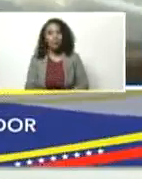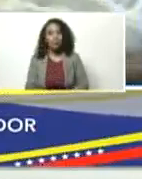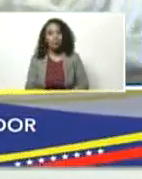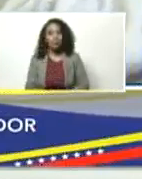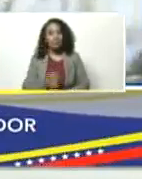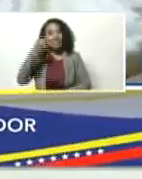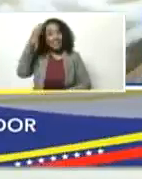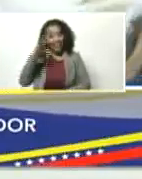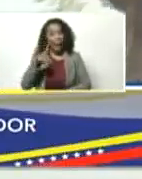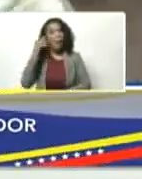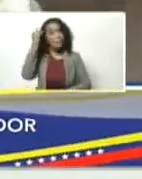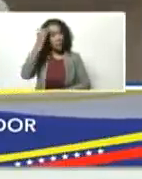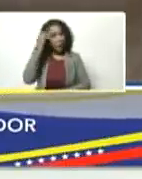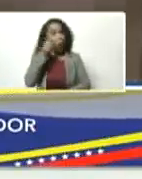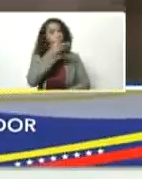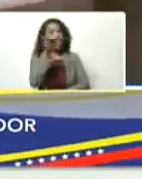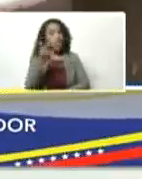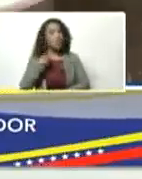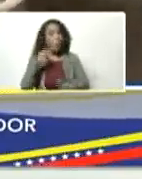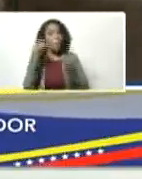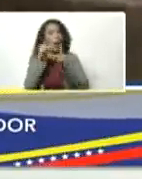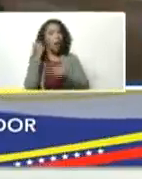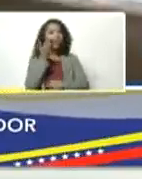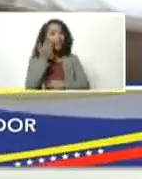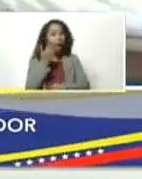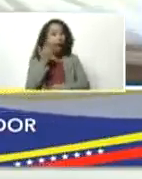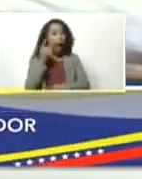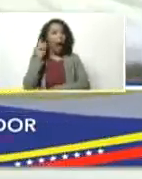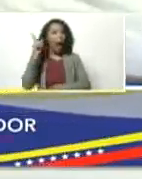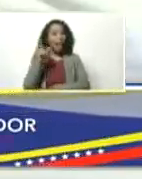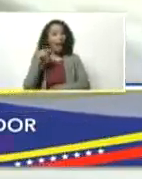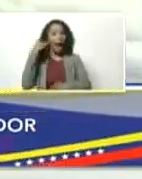Creían que iba a decir la otra palabra, ¿no? Está